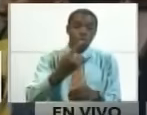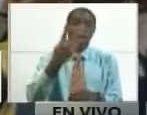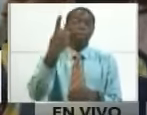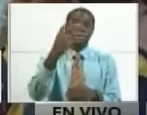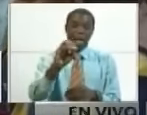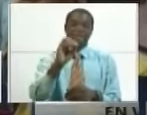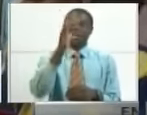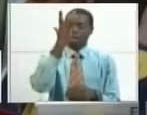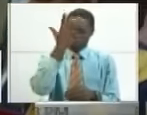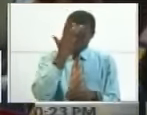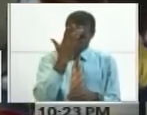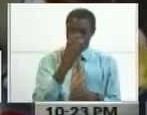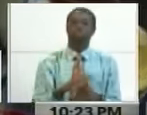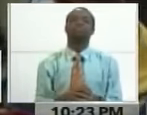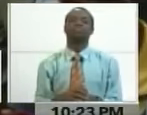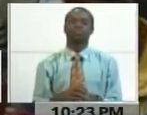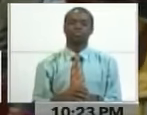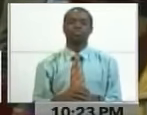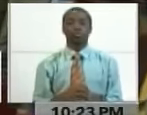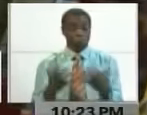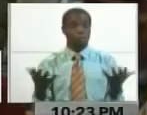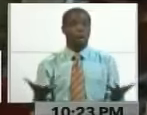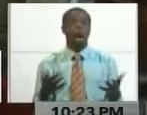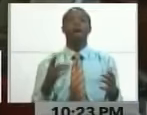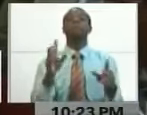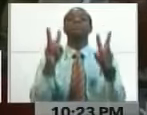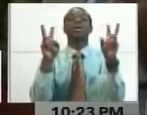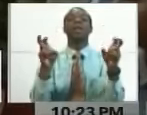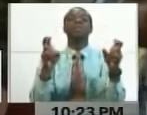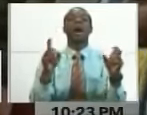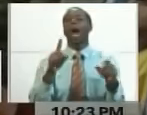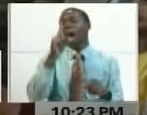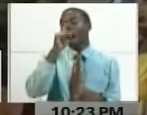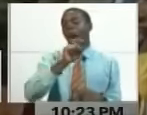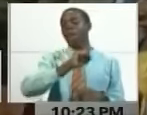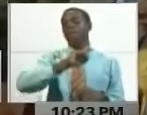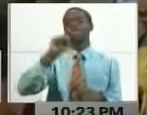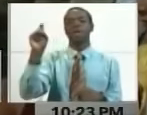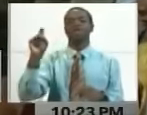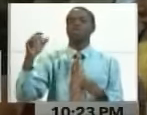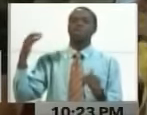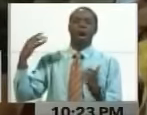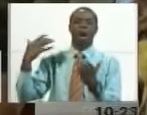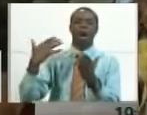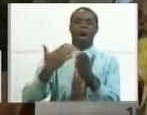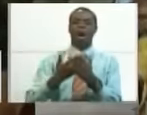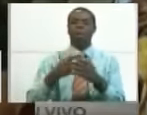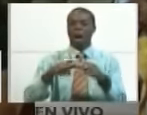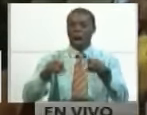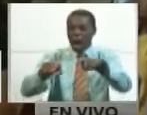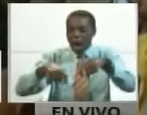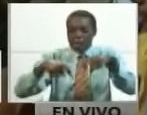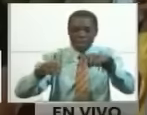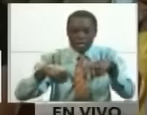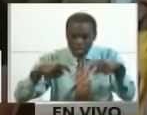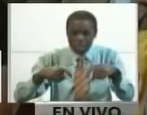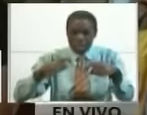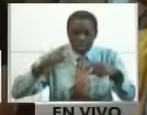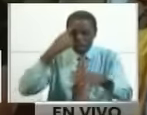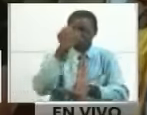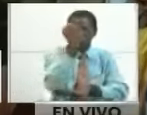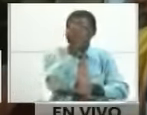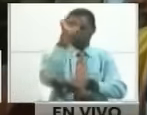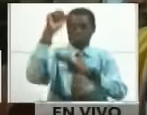de febrero con motivo del aniversario del inicio de la insurrección campesina nacional dirigida por